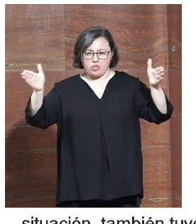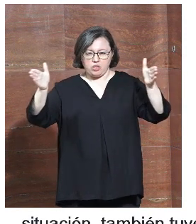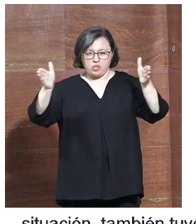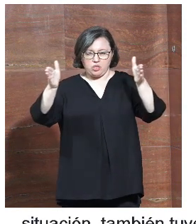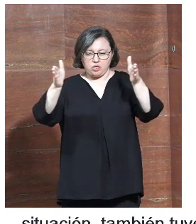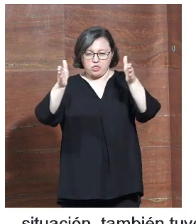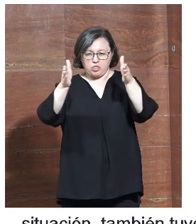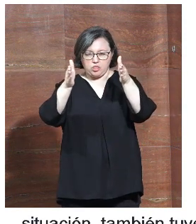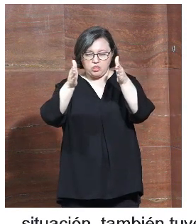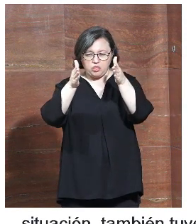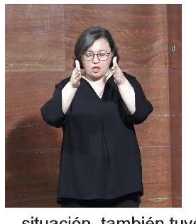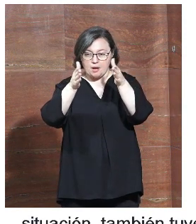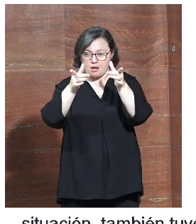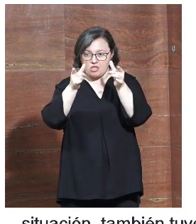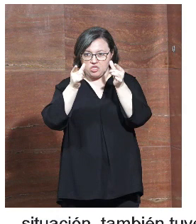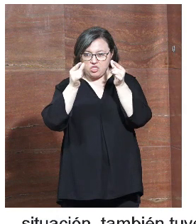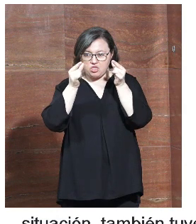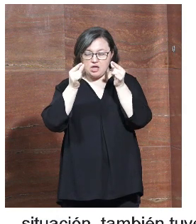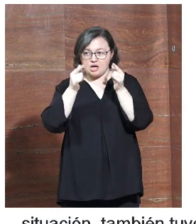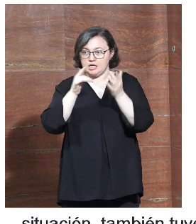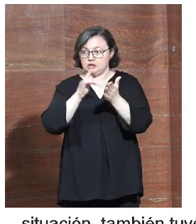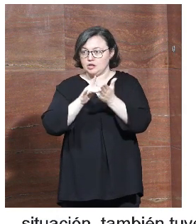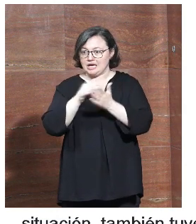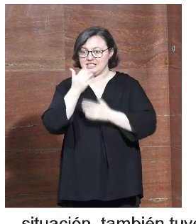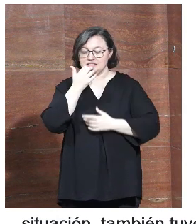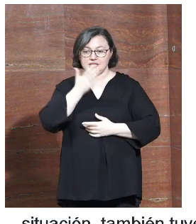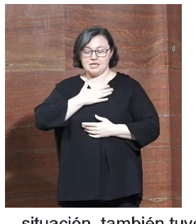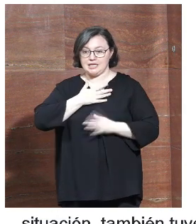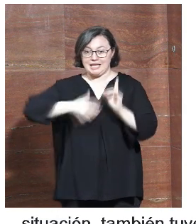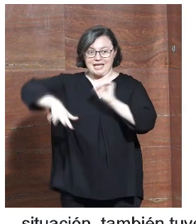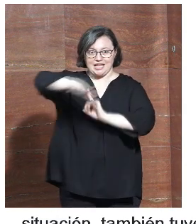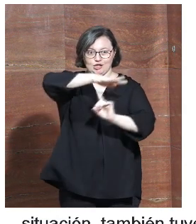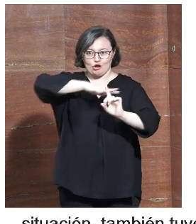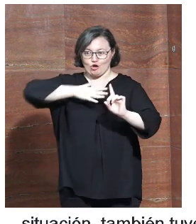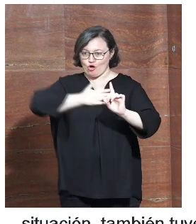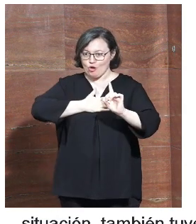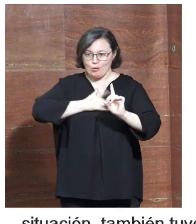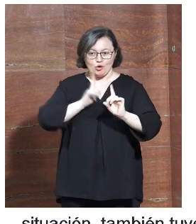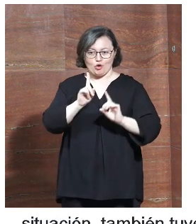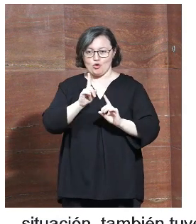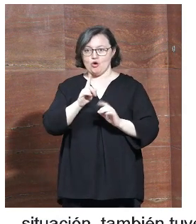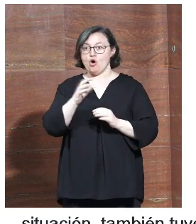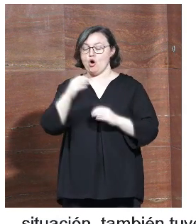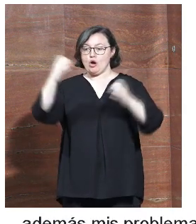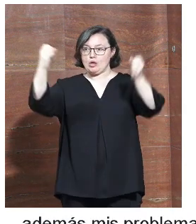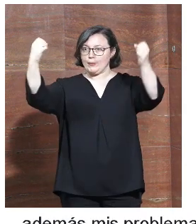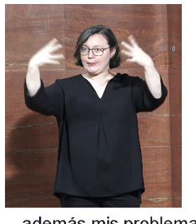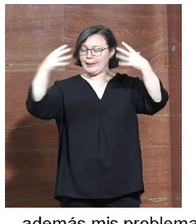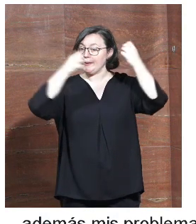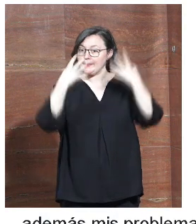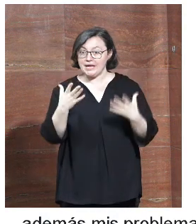reduciendo más y más, y si no había un buen entorno o una buena